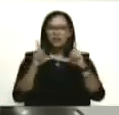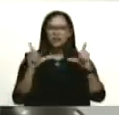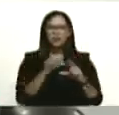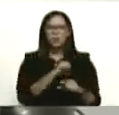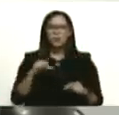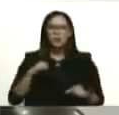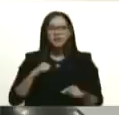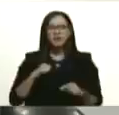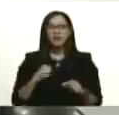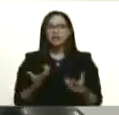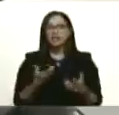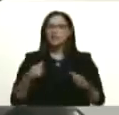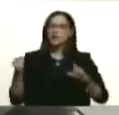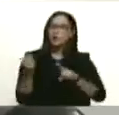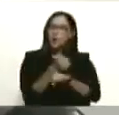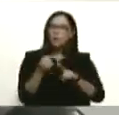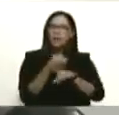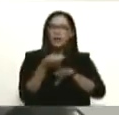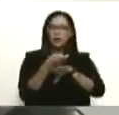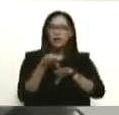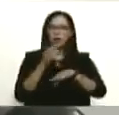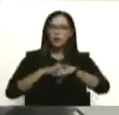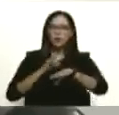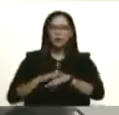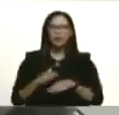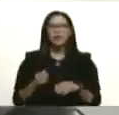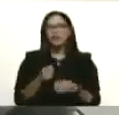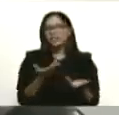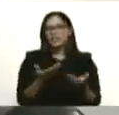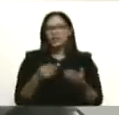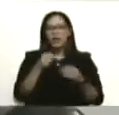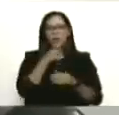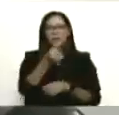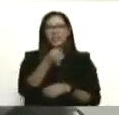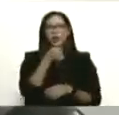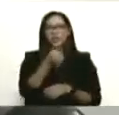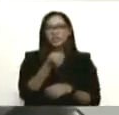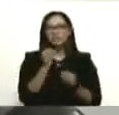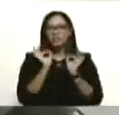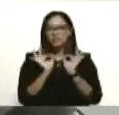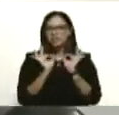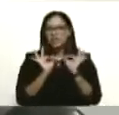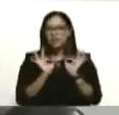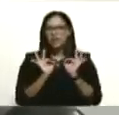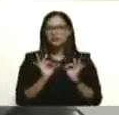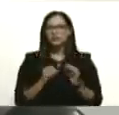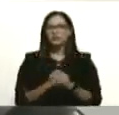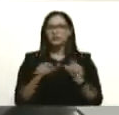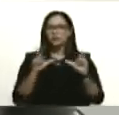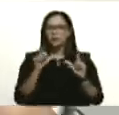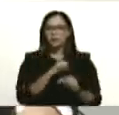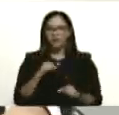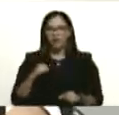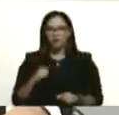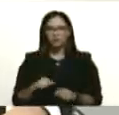una parte clave de este golpe de Estado? ¿Qué mensaje le deja a los periodistas, sobre todo de los medios tradicionales?